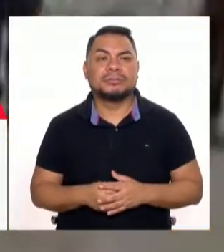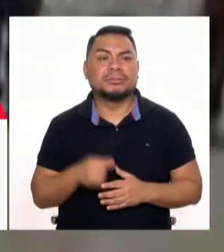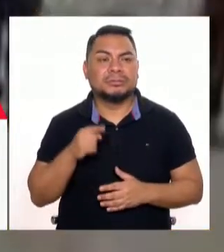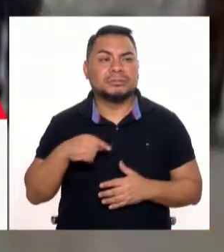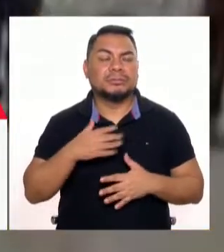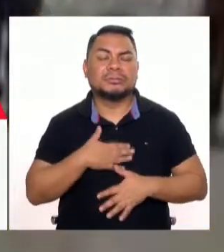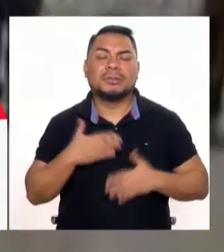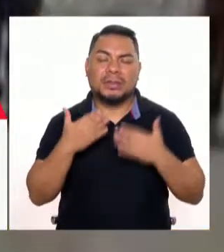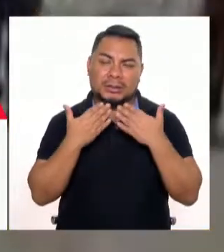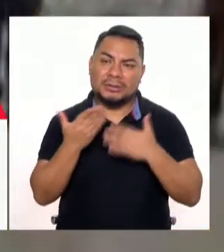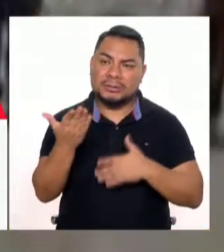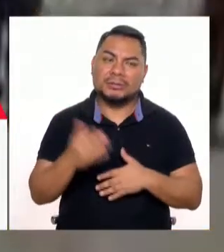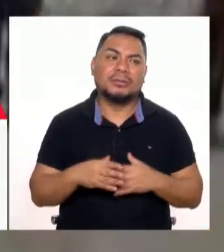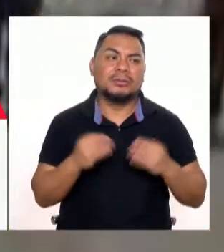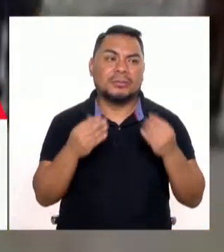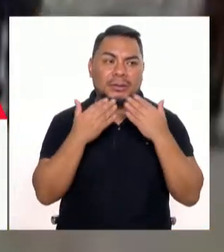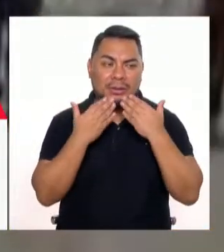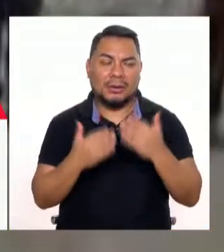va a agradecer